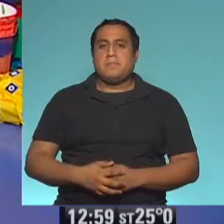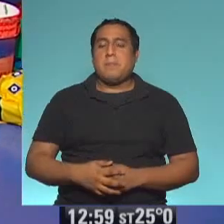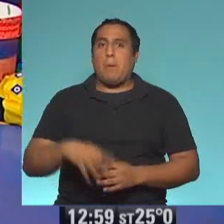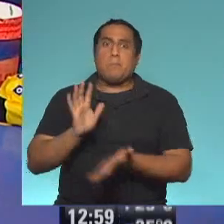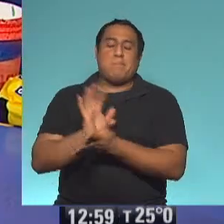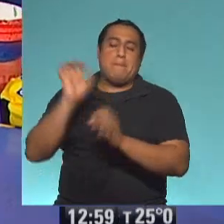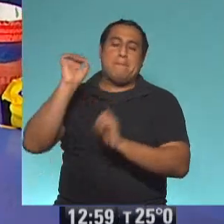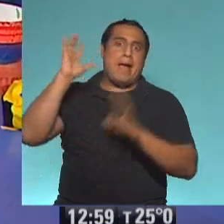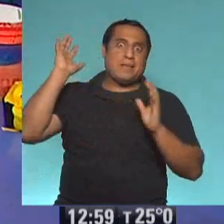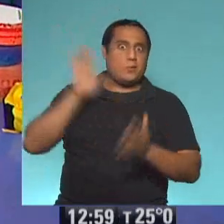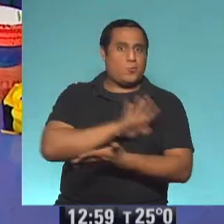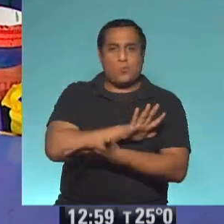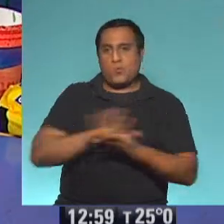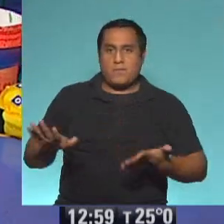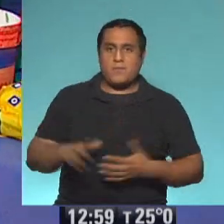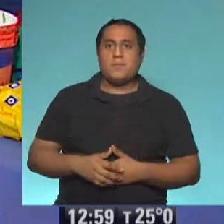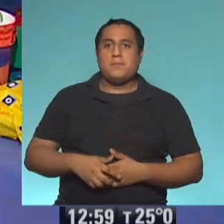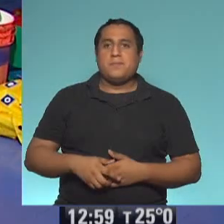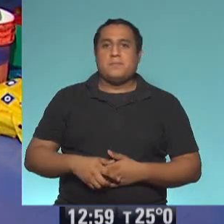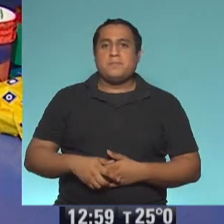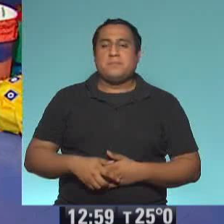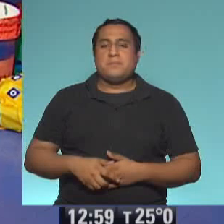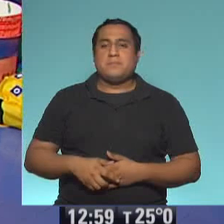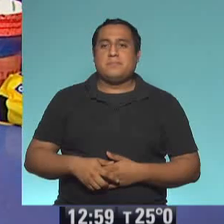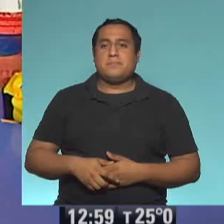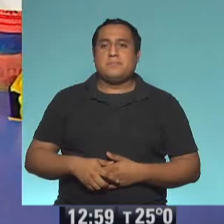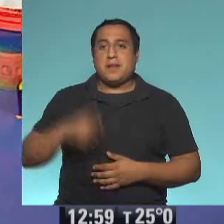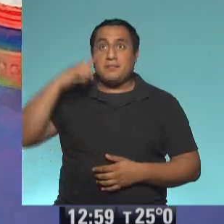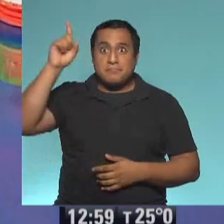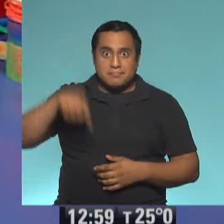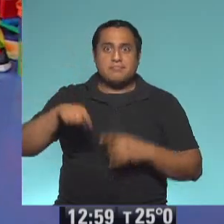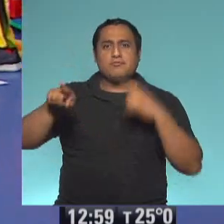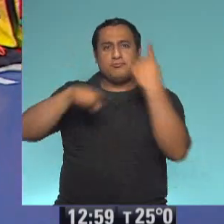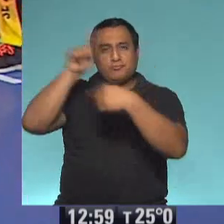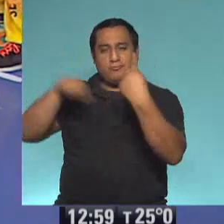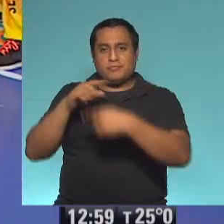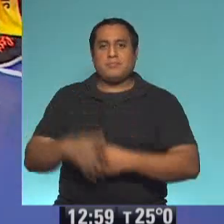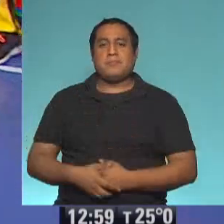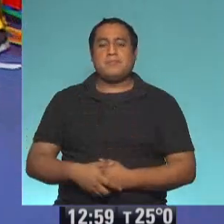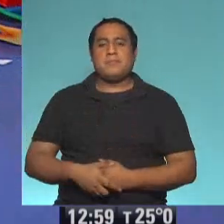nueva. Pablo, podés operar a ver, aquí. A ver, operen. Uno, tres, va.